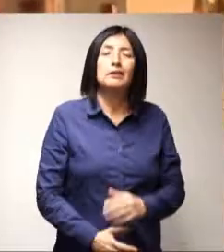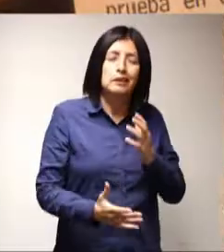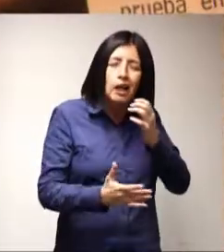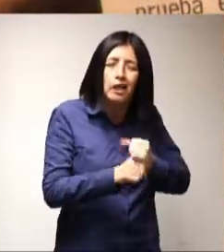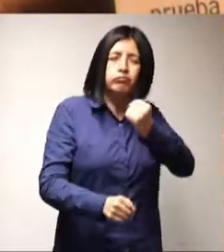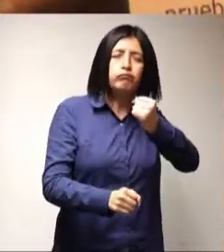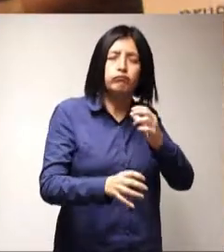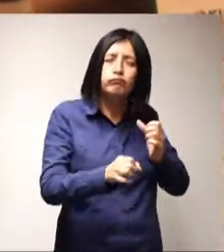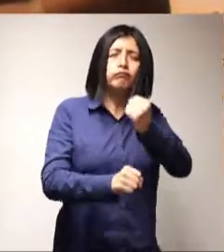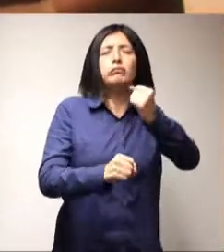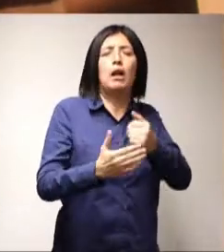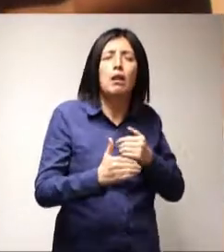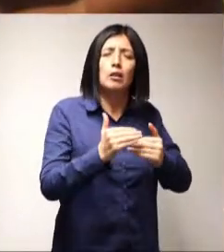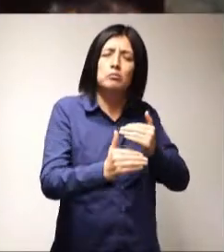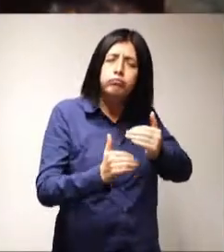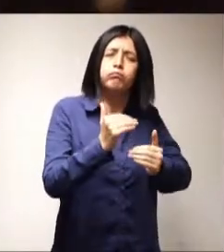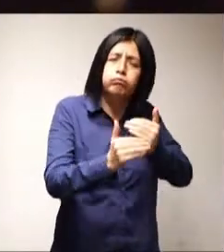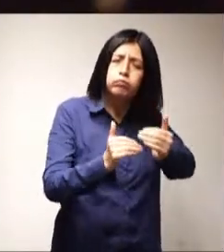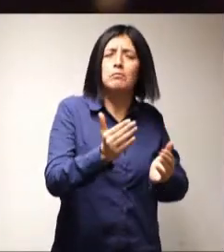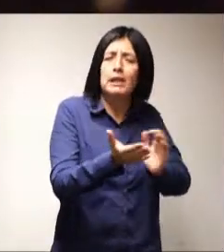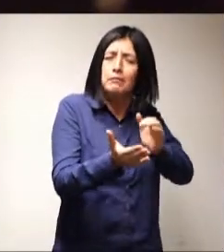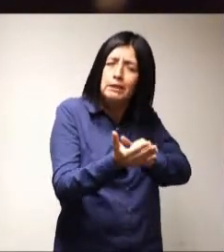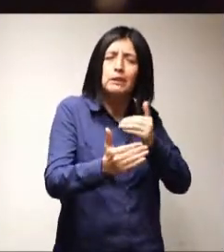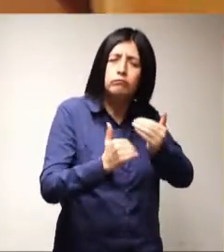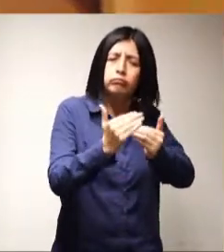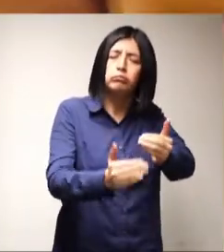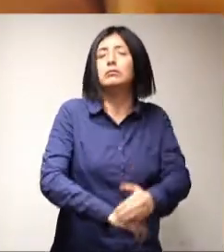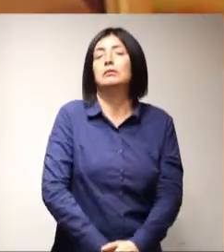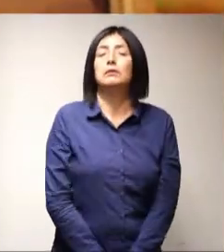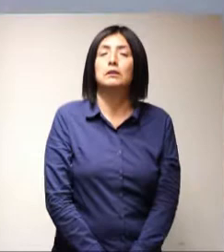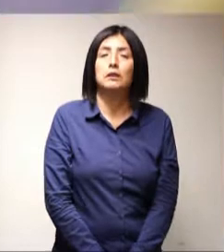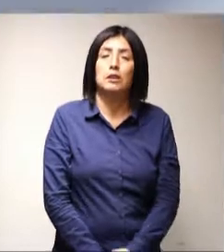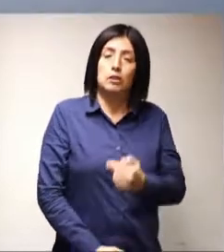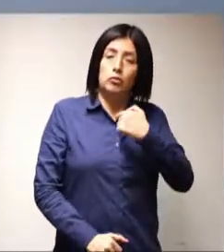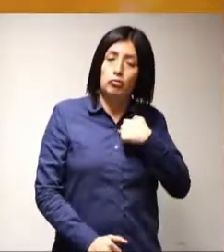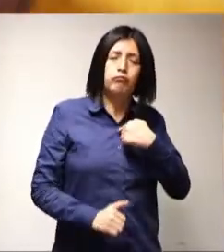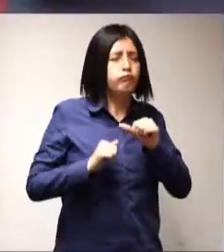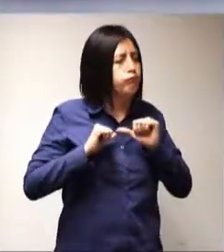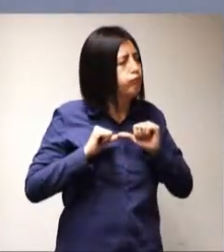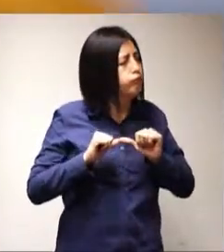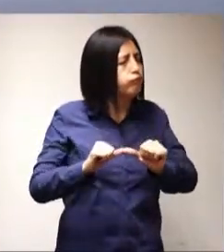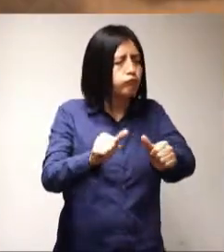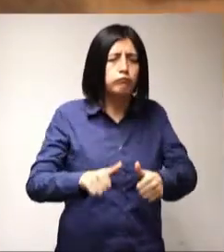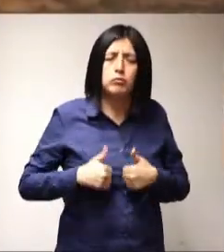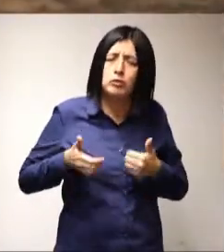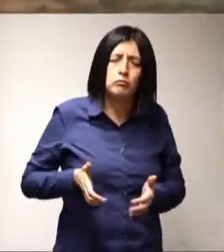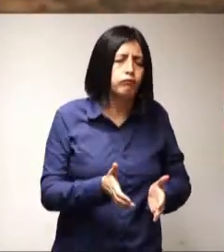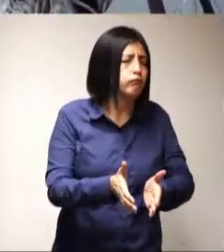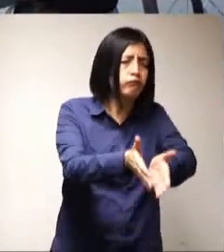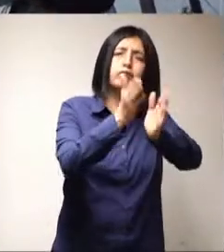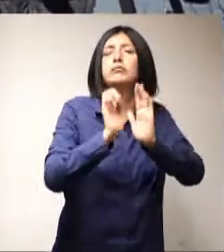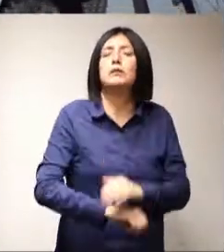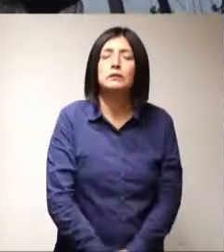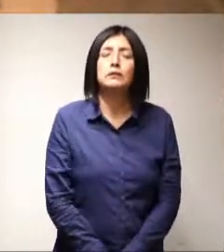Porque cada logro no me basta para seguir avanzando. Y voy a seguir mi recorrido